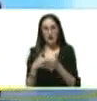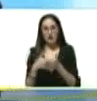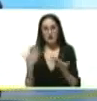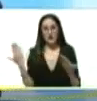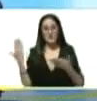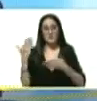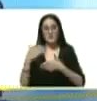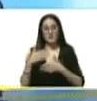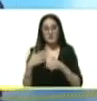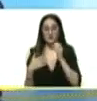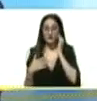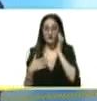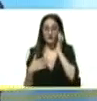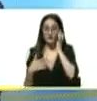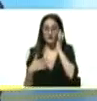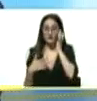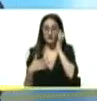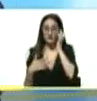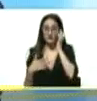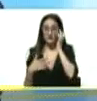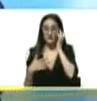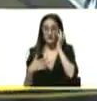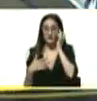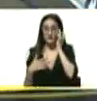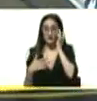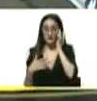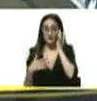bloque de países